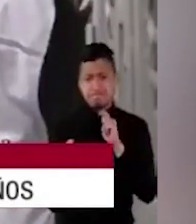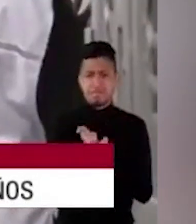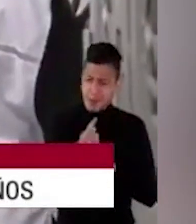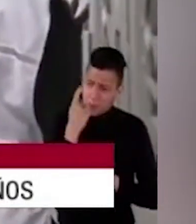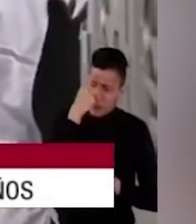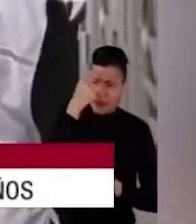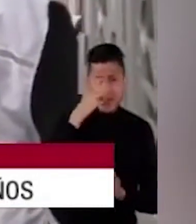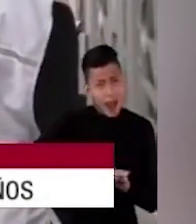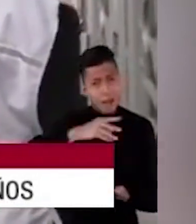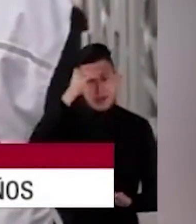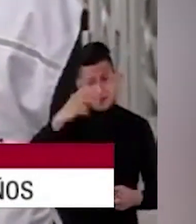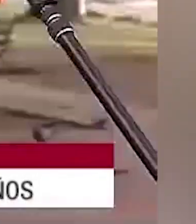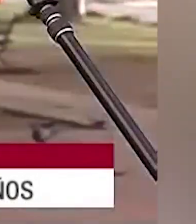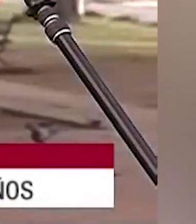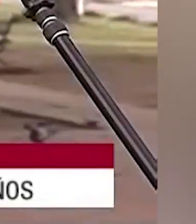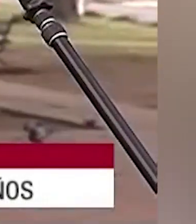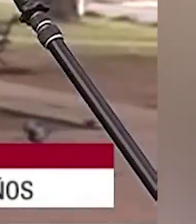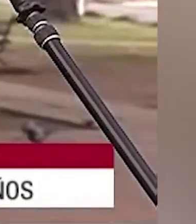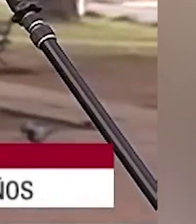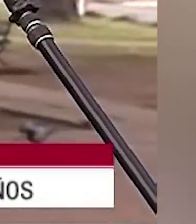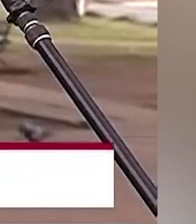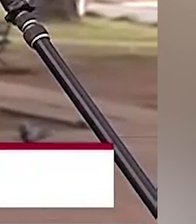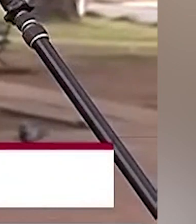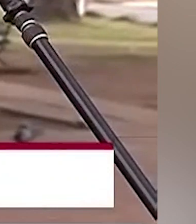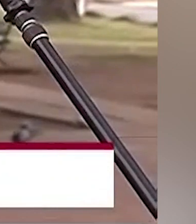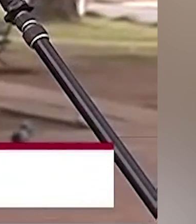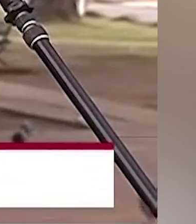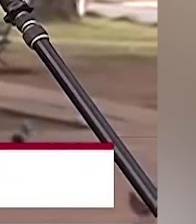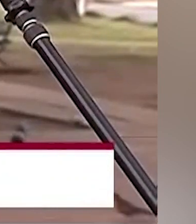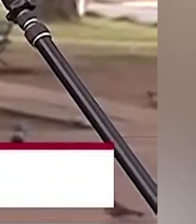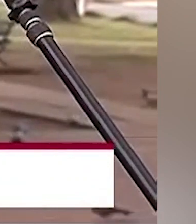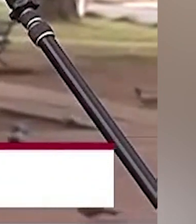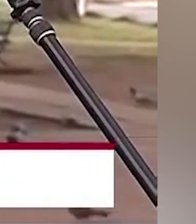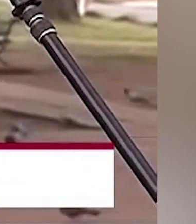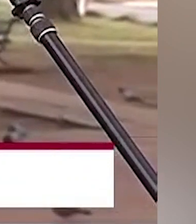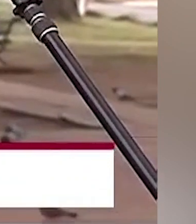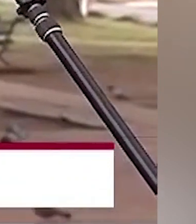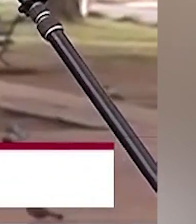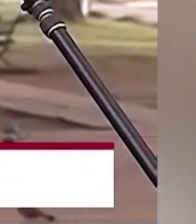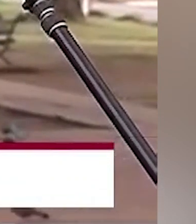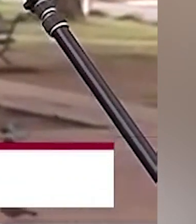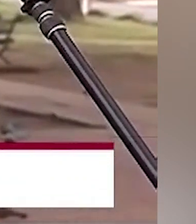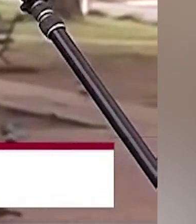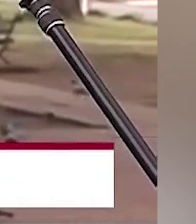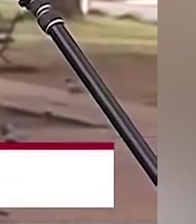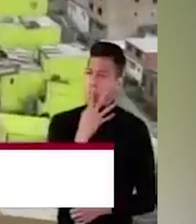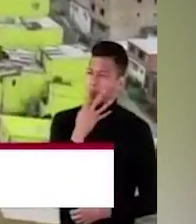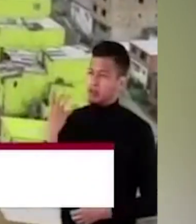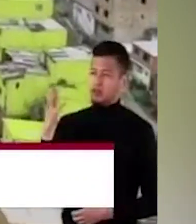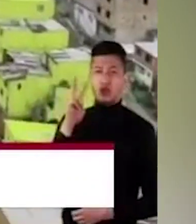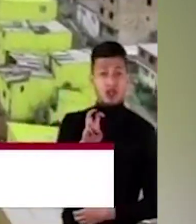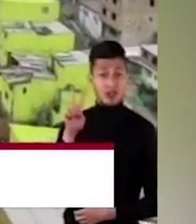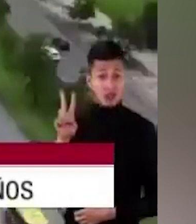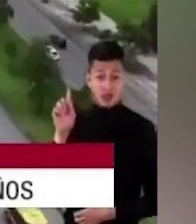cronoescalada virtual a patios, también que lo haremos en la noche a las 7 de la noche a través también de la página del IDRD y de unas plataformas virtuales de